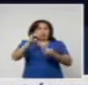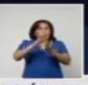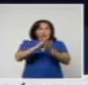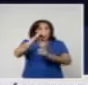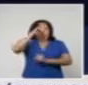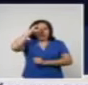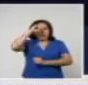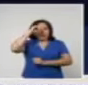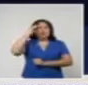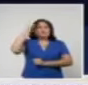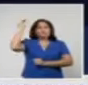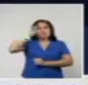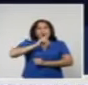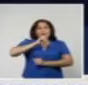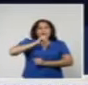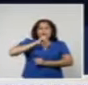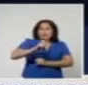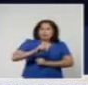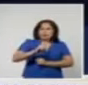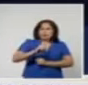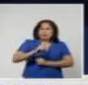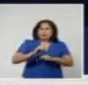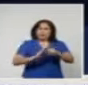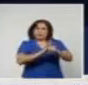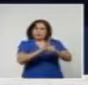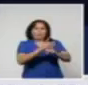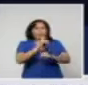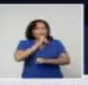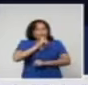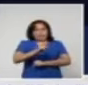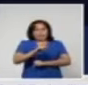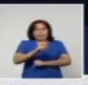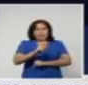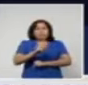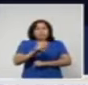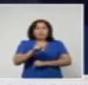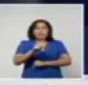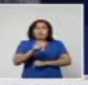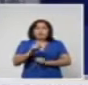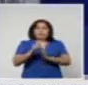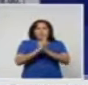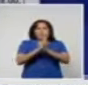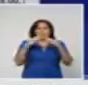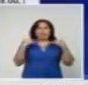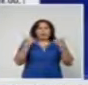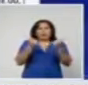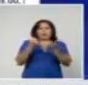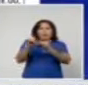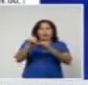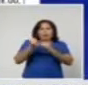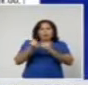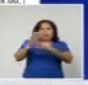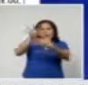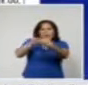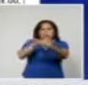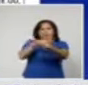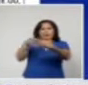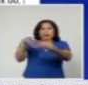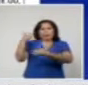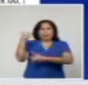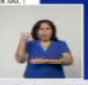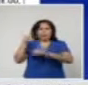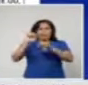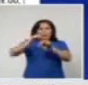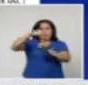Mundial de la Salud. Ahí, si Lilian nos ayuda, queremos, hay veces que un gráfico ayuda